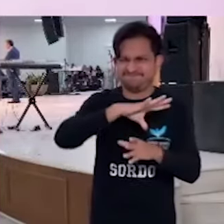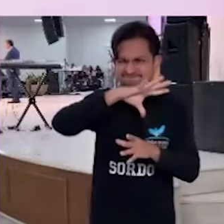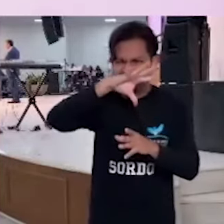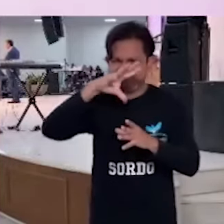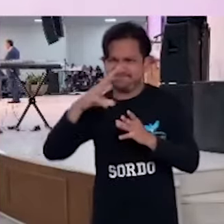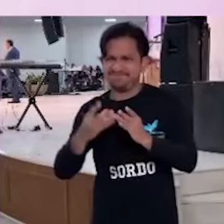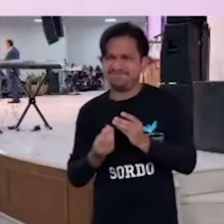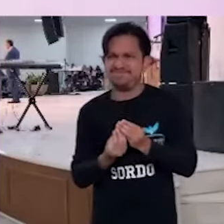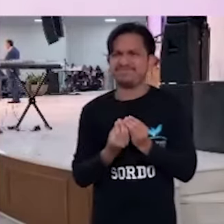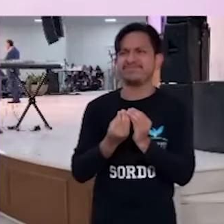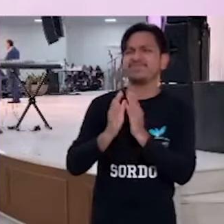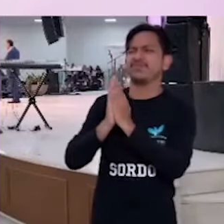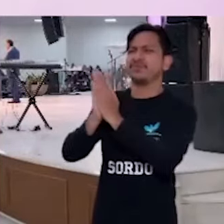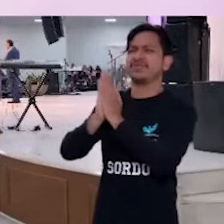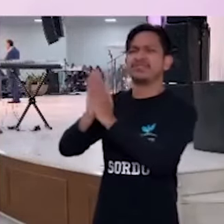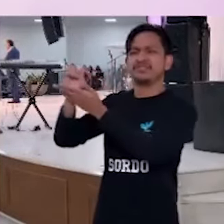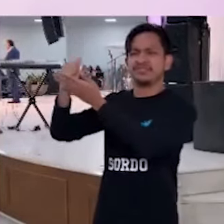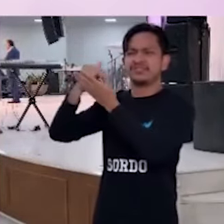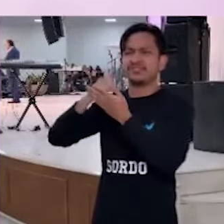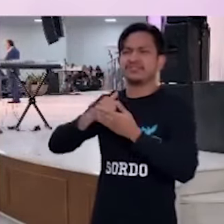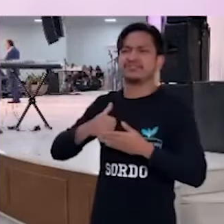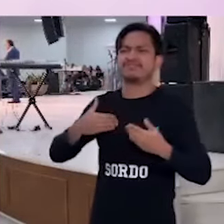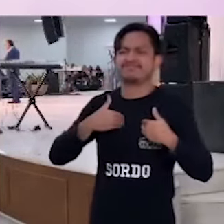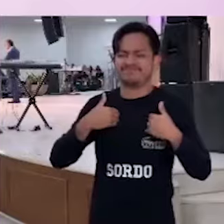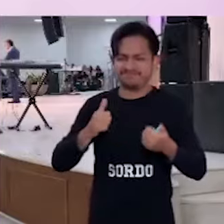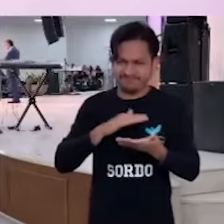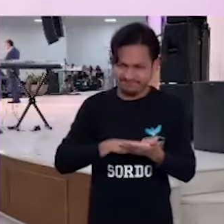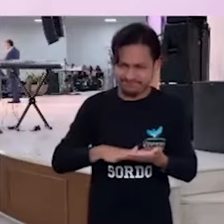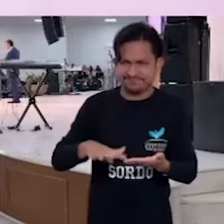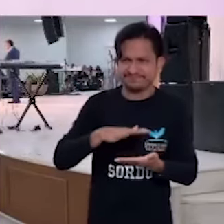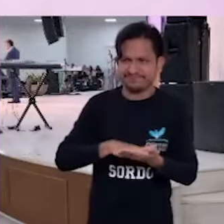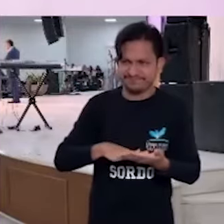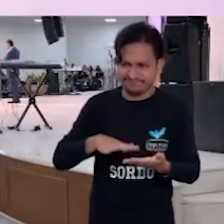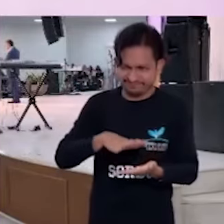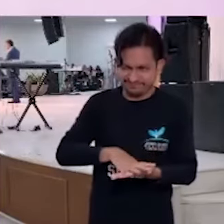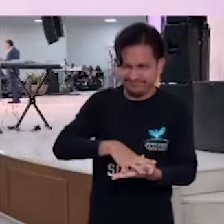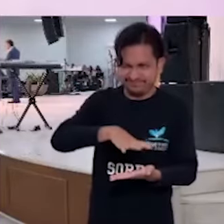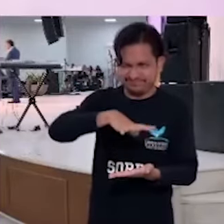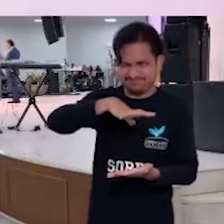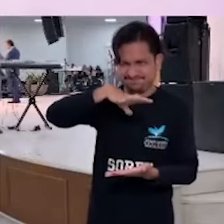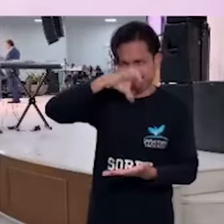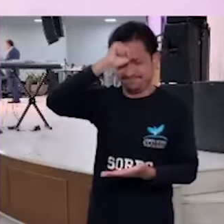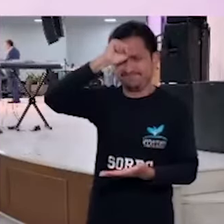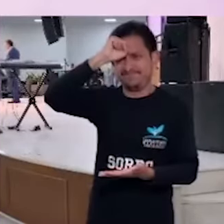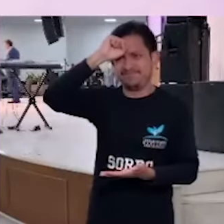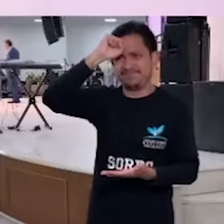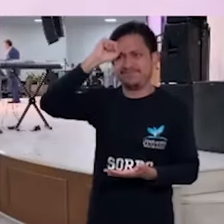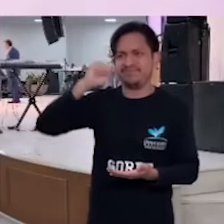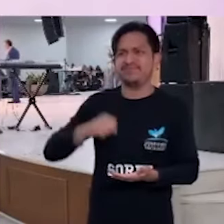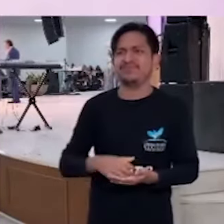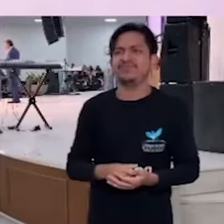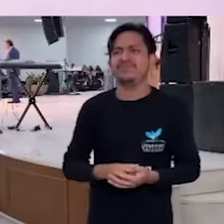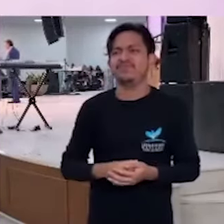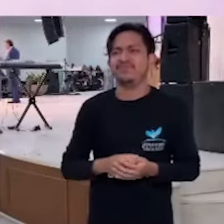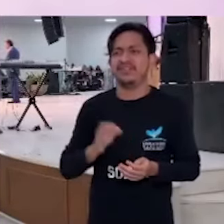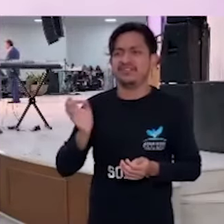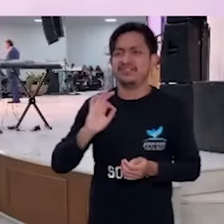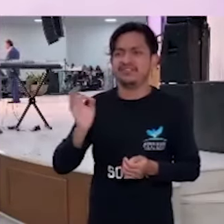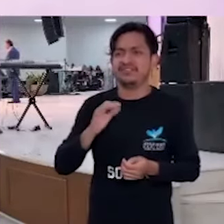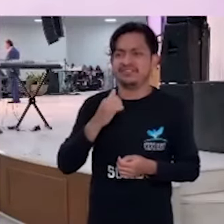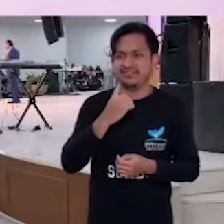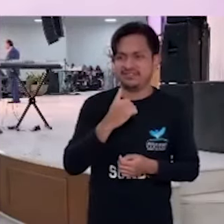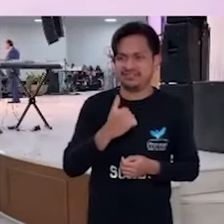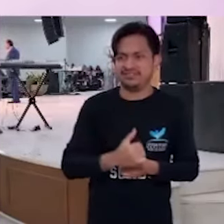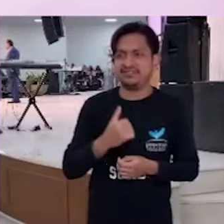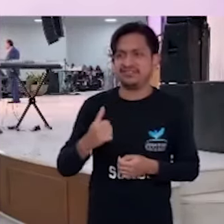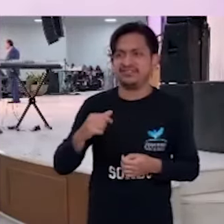palabra y que podamos ser conviccionados de pecado, Señor. Y si alguien en este lugar o que nos esté